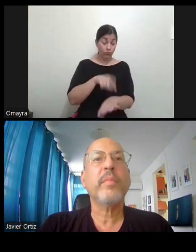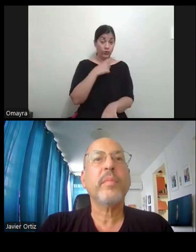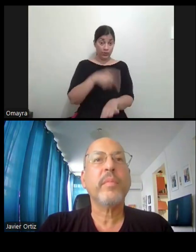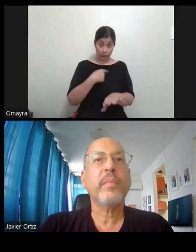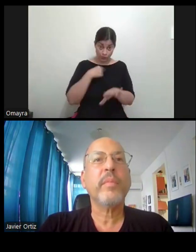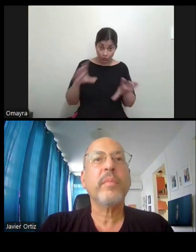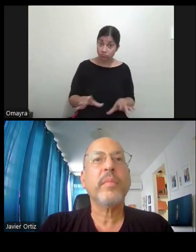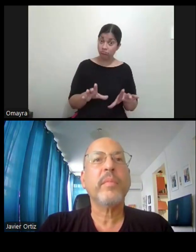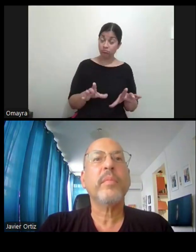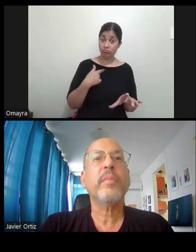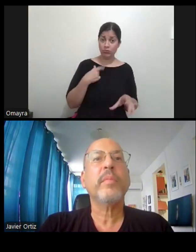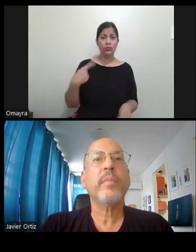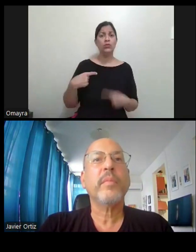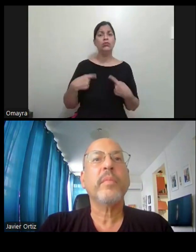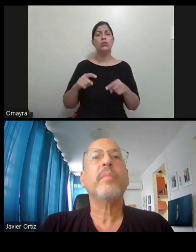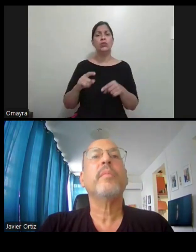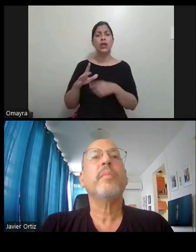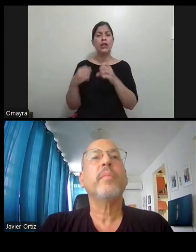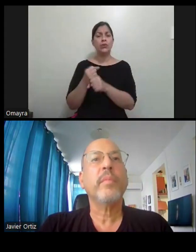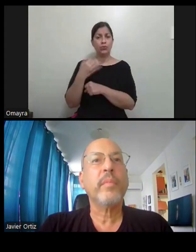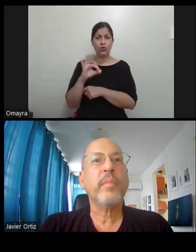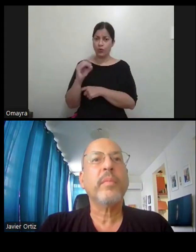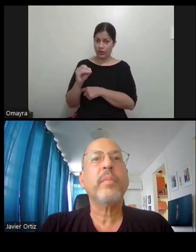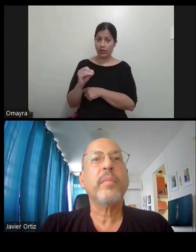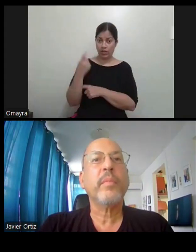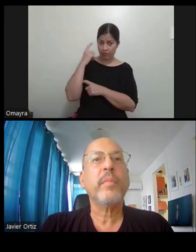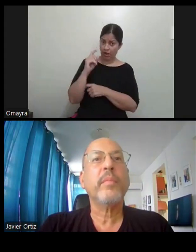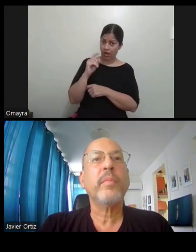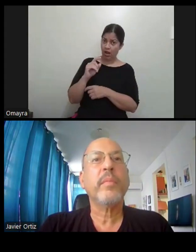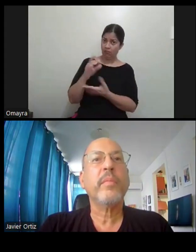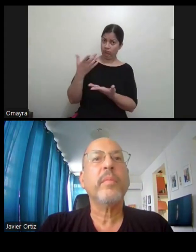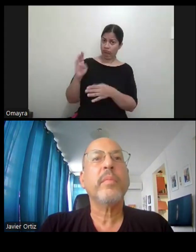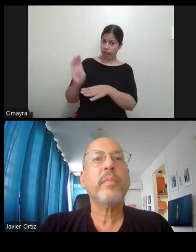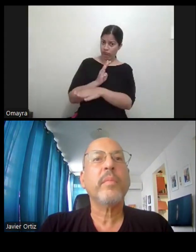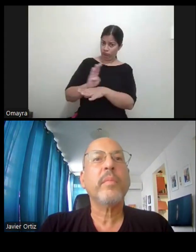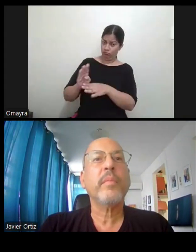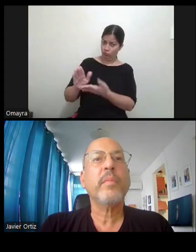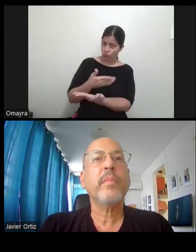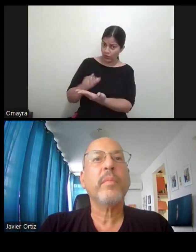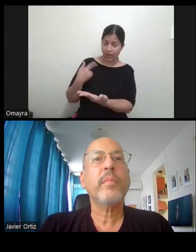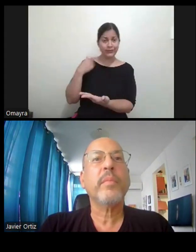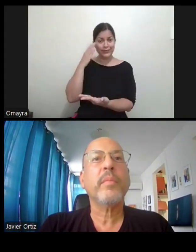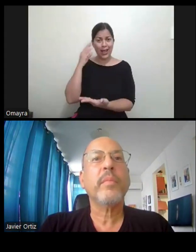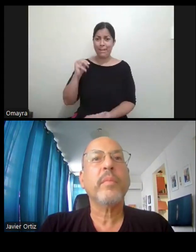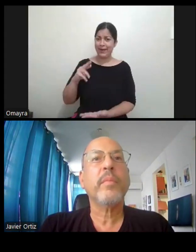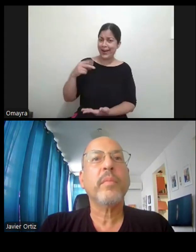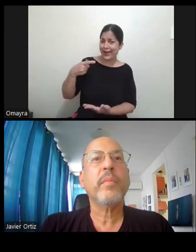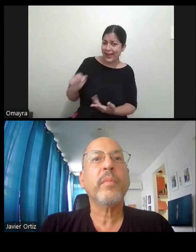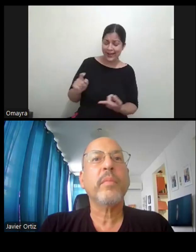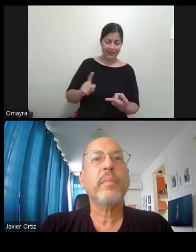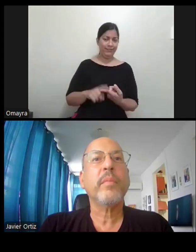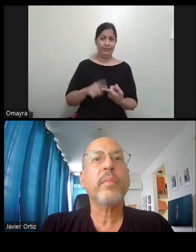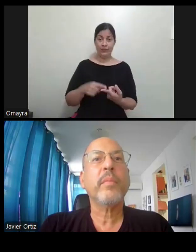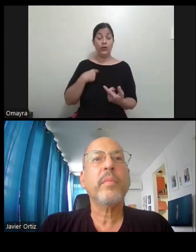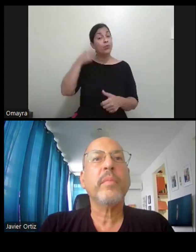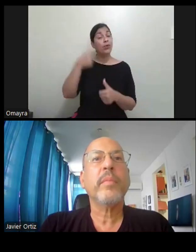videos musicales en los años 90. Incluso para disqueras y todo, algunos de merengue, incluso había uno que, yo recuerdo